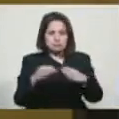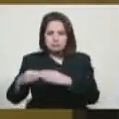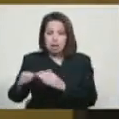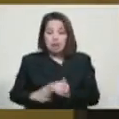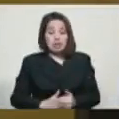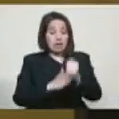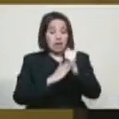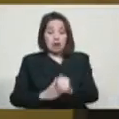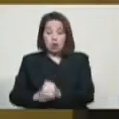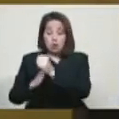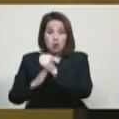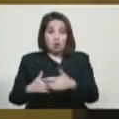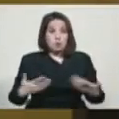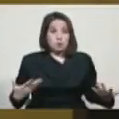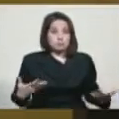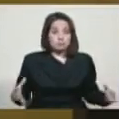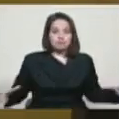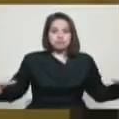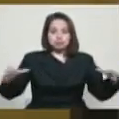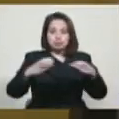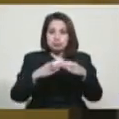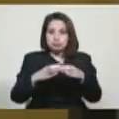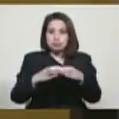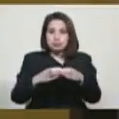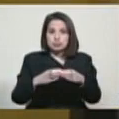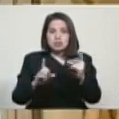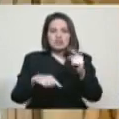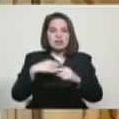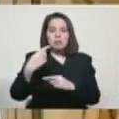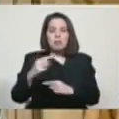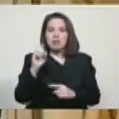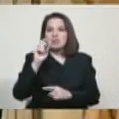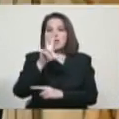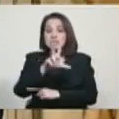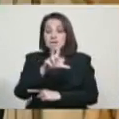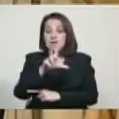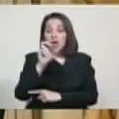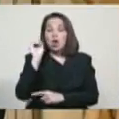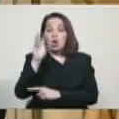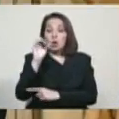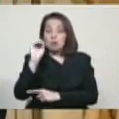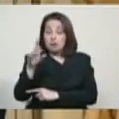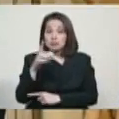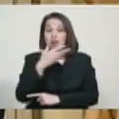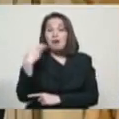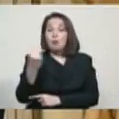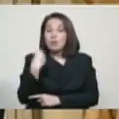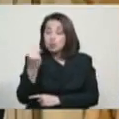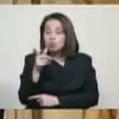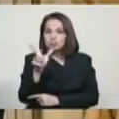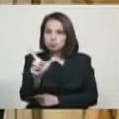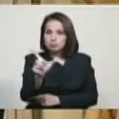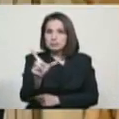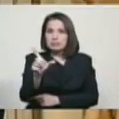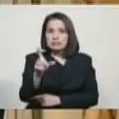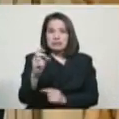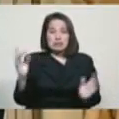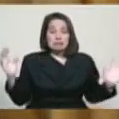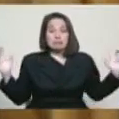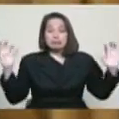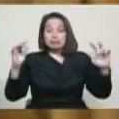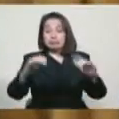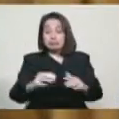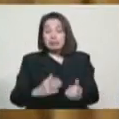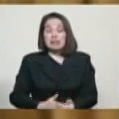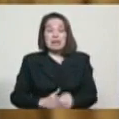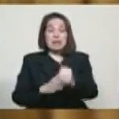liderazgo. Tuvimos el tercer congreso de la juventud del Partido Socialista Unido de Venezuela. Miles de delegados y